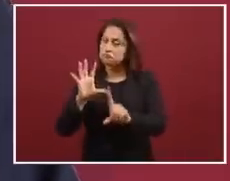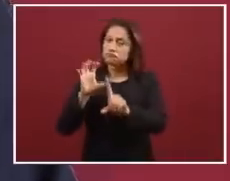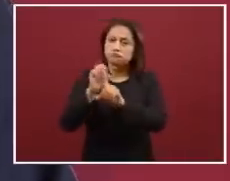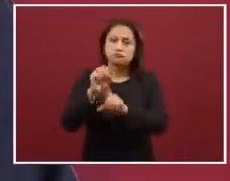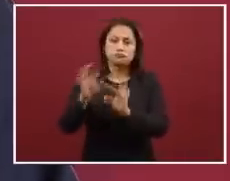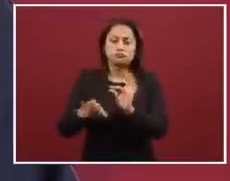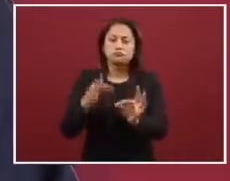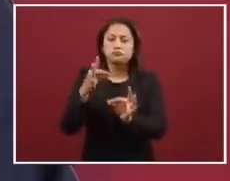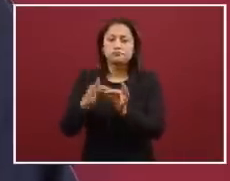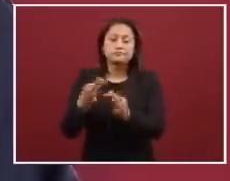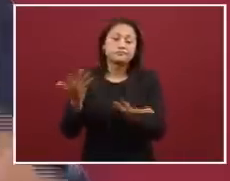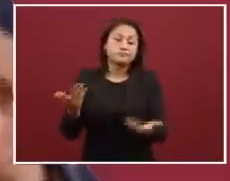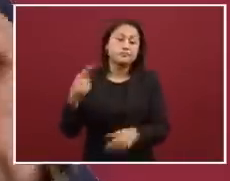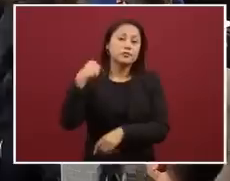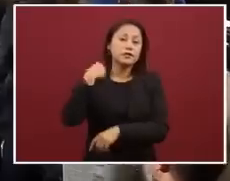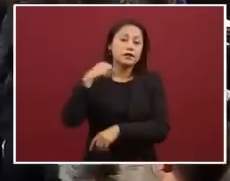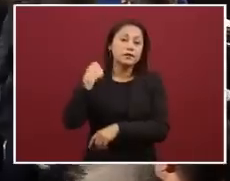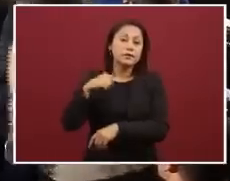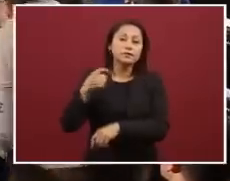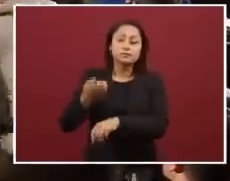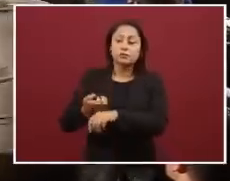estados fronterizos el que tiene